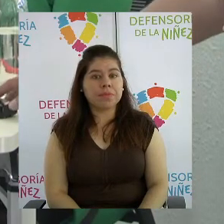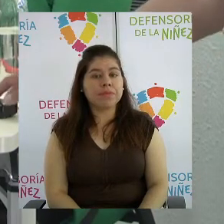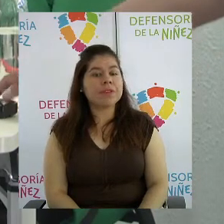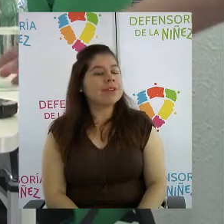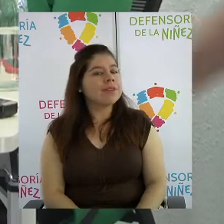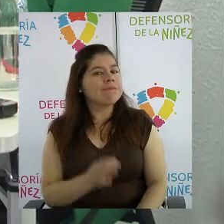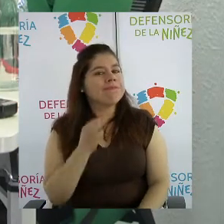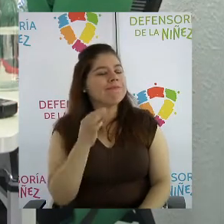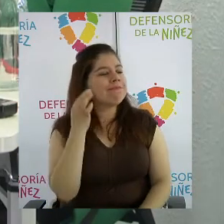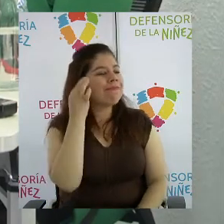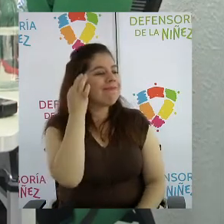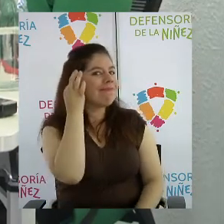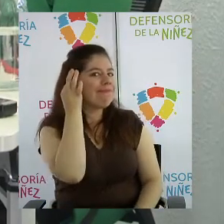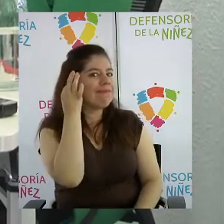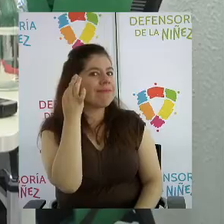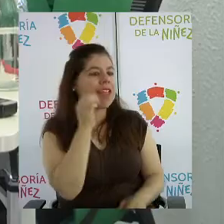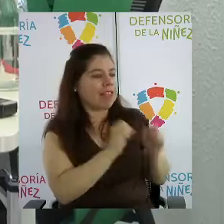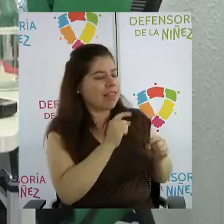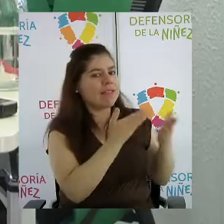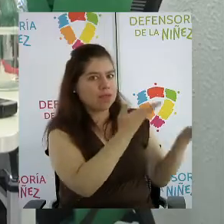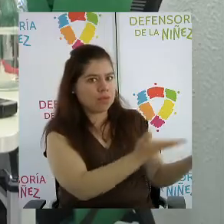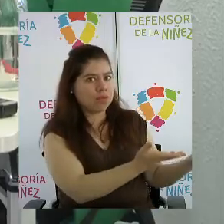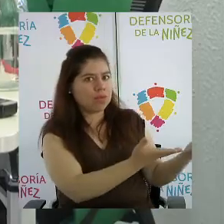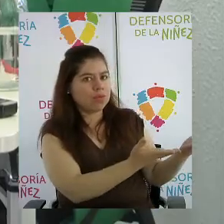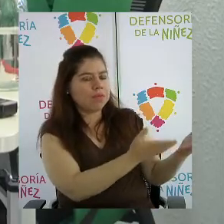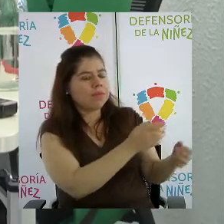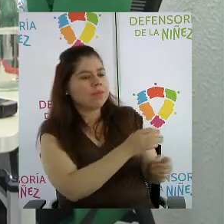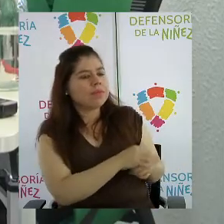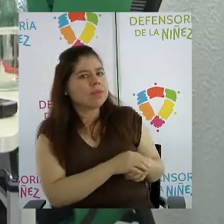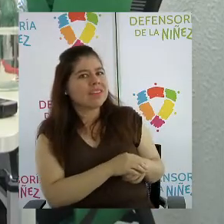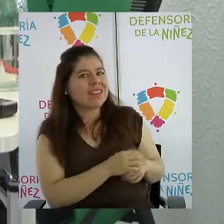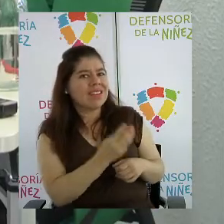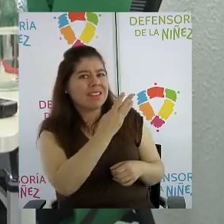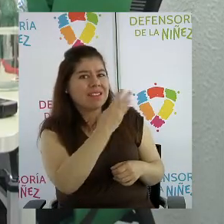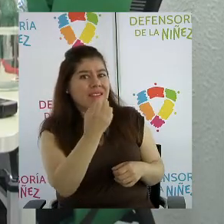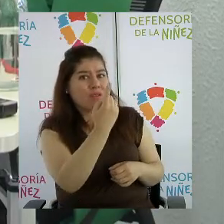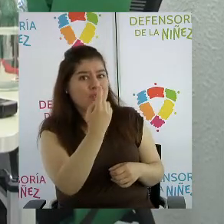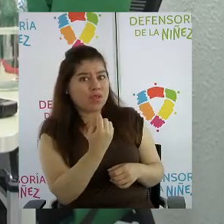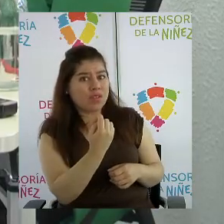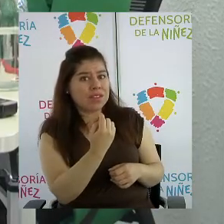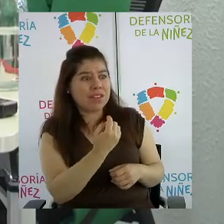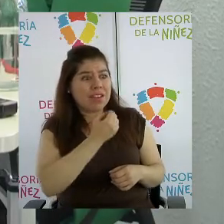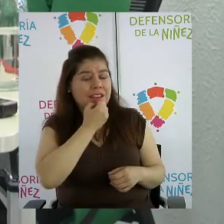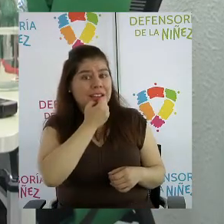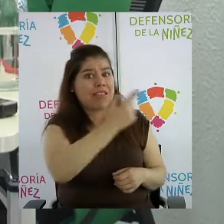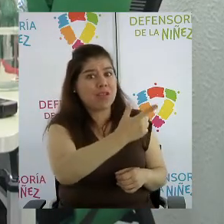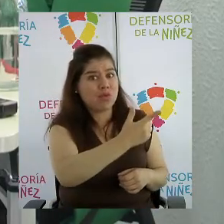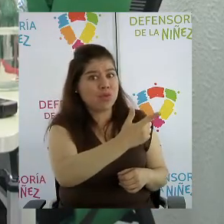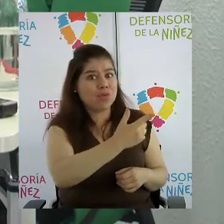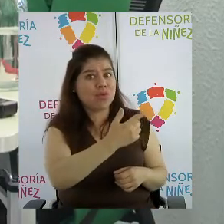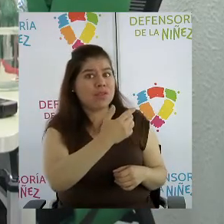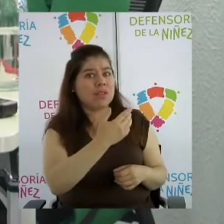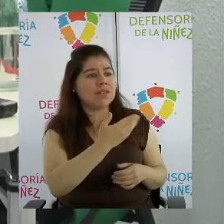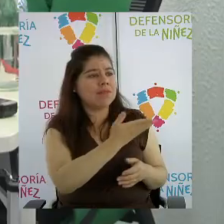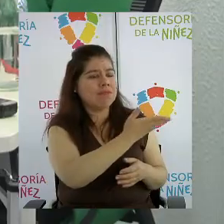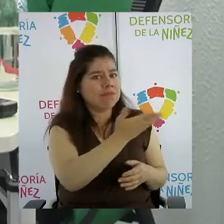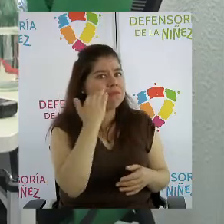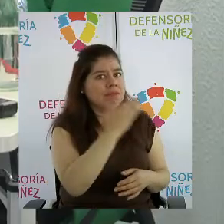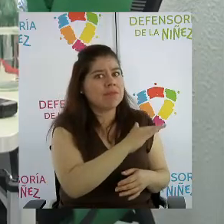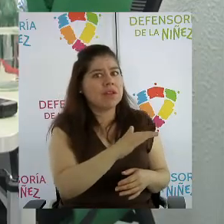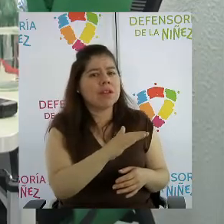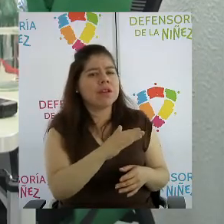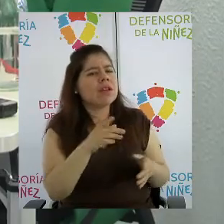Defensora, a propósito de los 311 casos que recibieron, de las denuncias, ¿cuál va a ser el rol de la